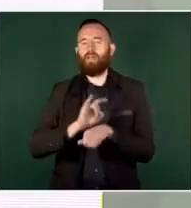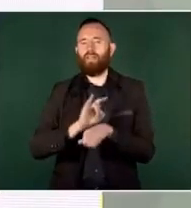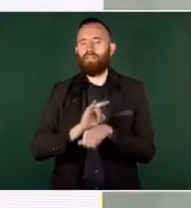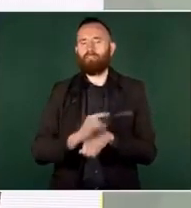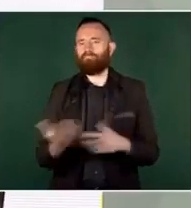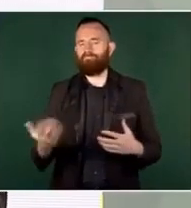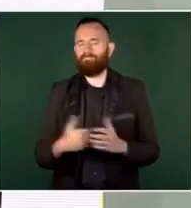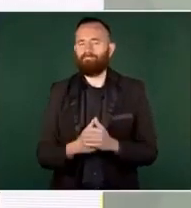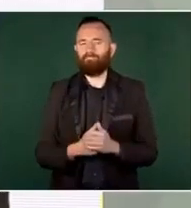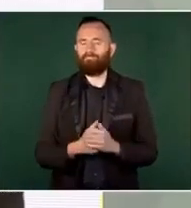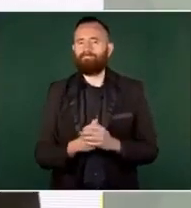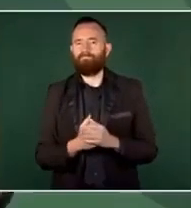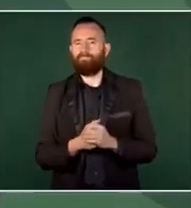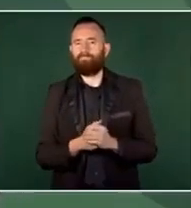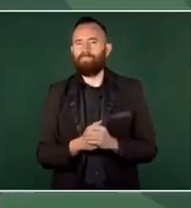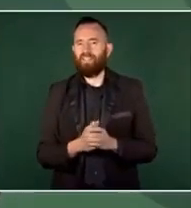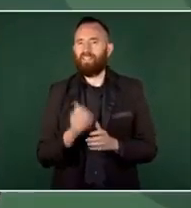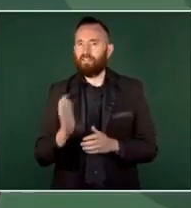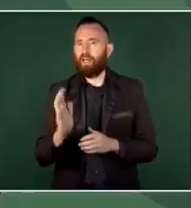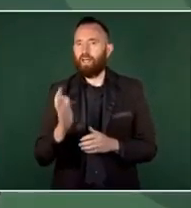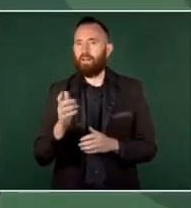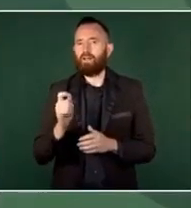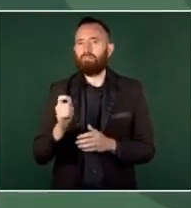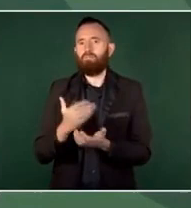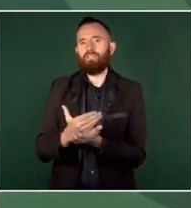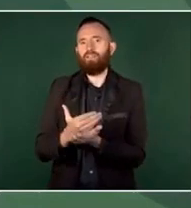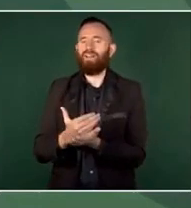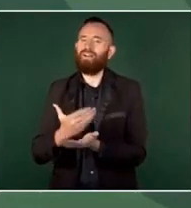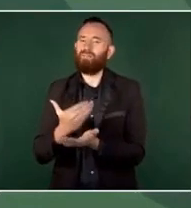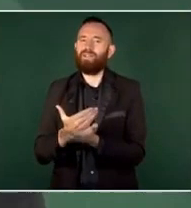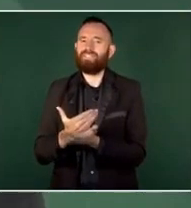Entonces, ya basta.